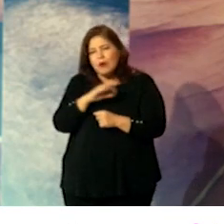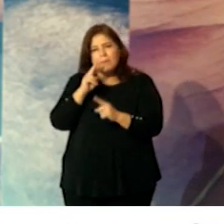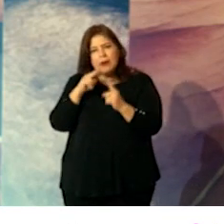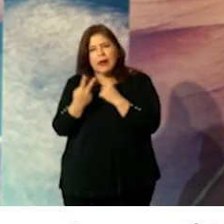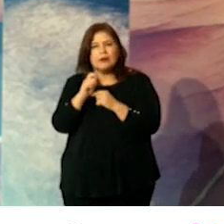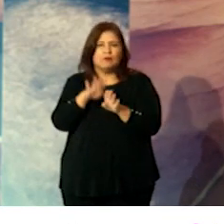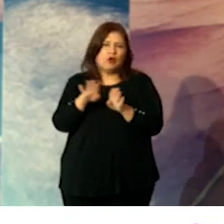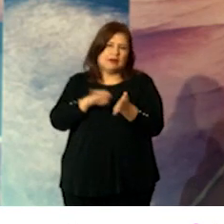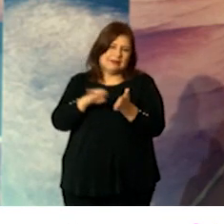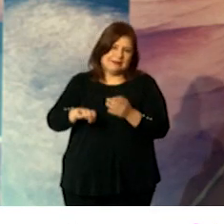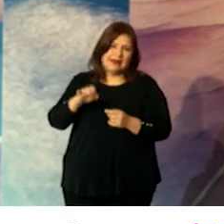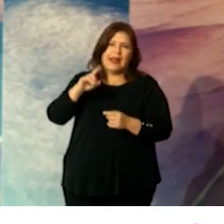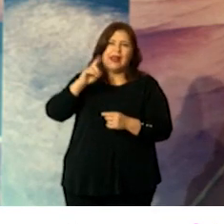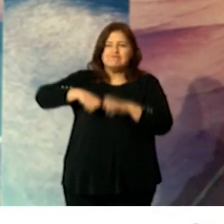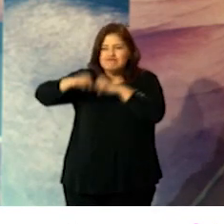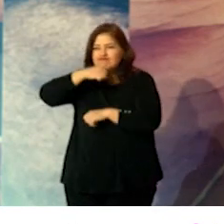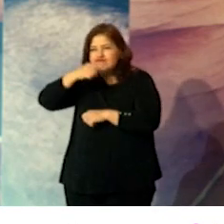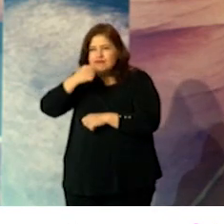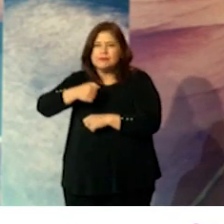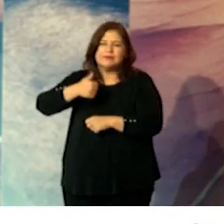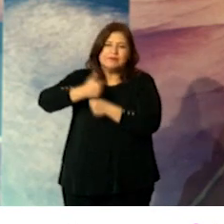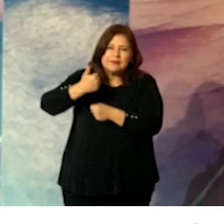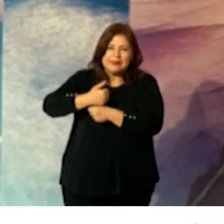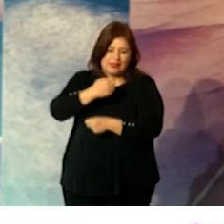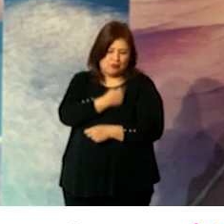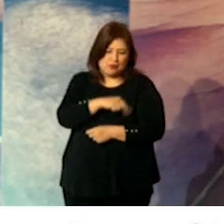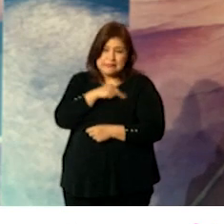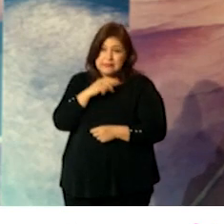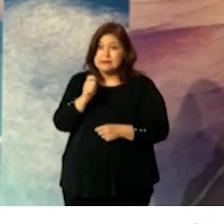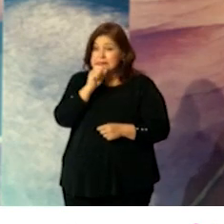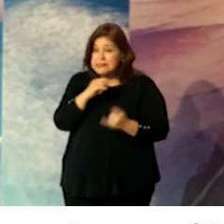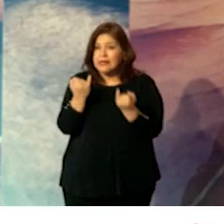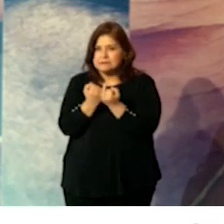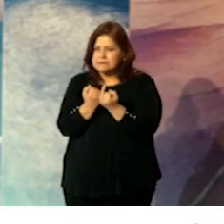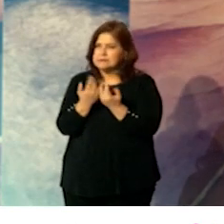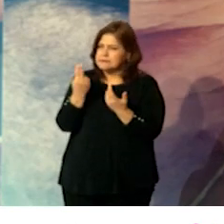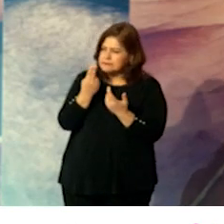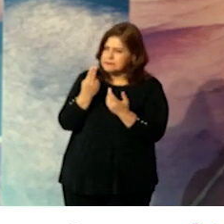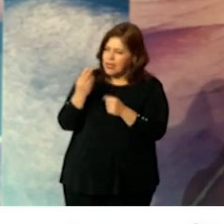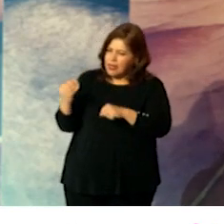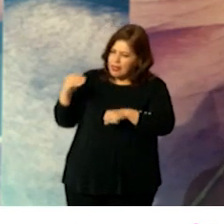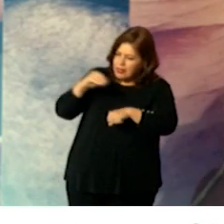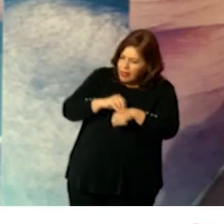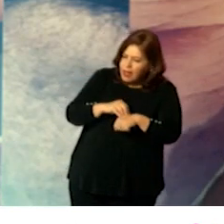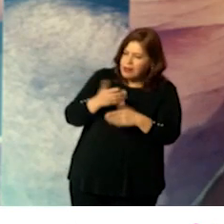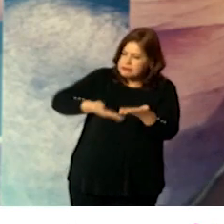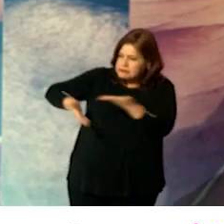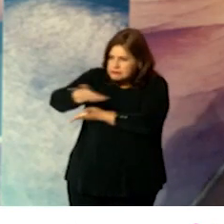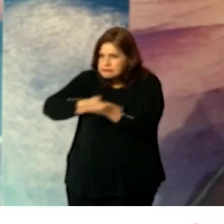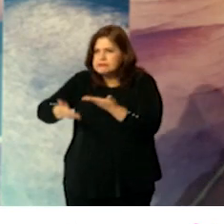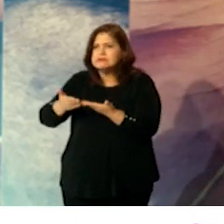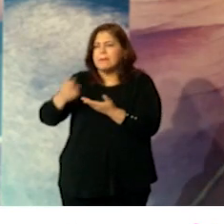las abuelitas suizas, que es, lo entendemos en lo horizontal, lo aplicamos y lo combatimos de